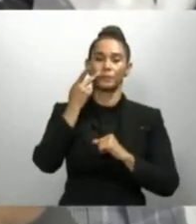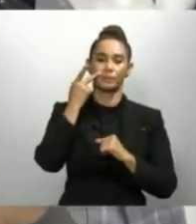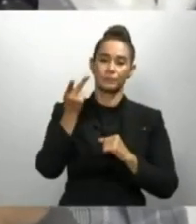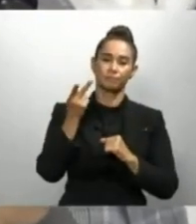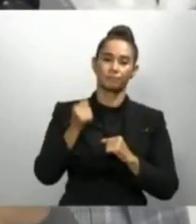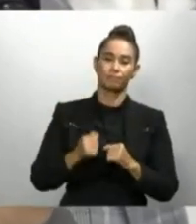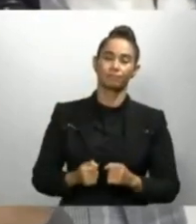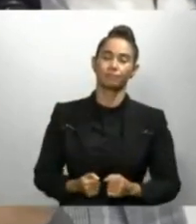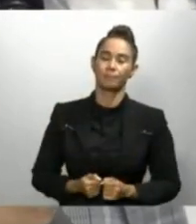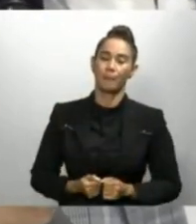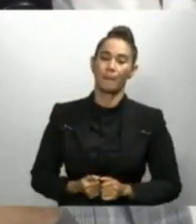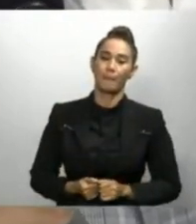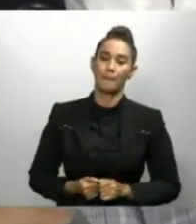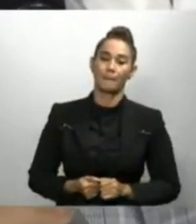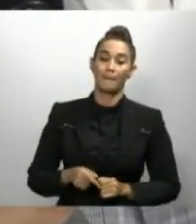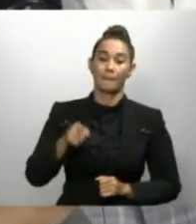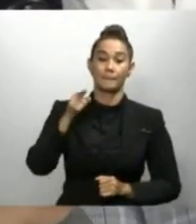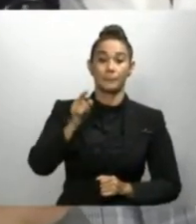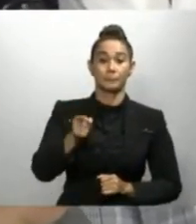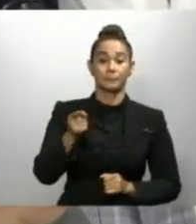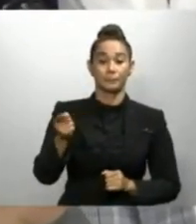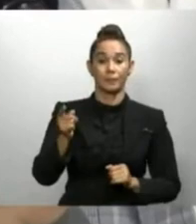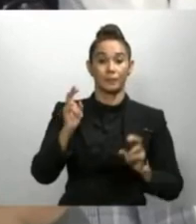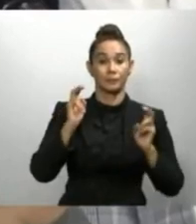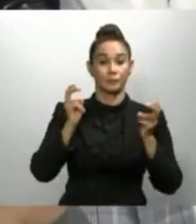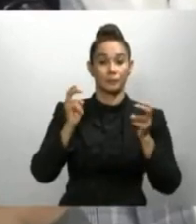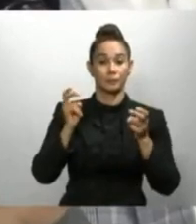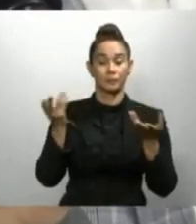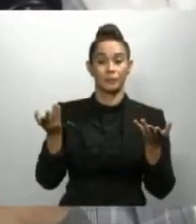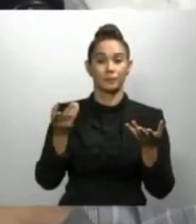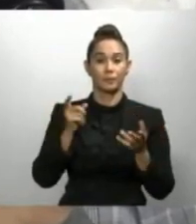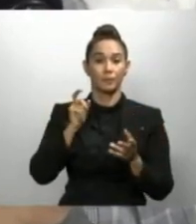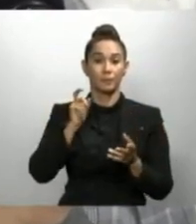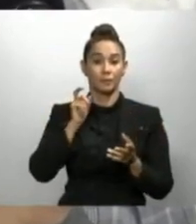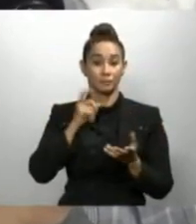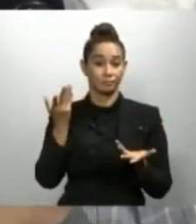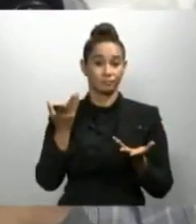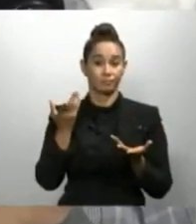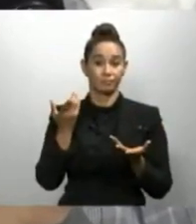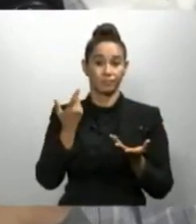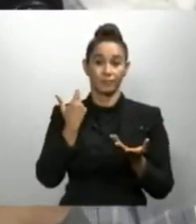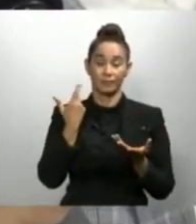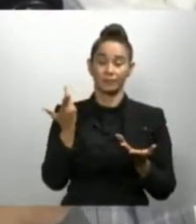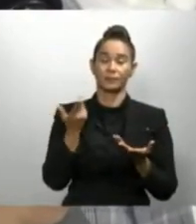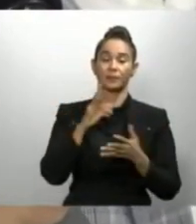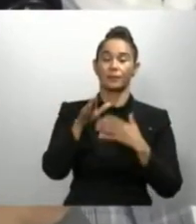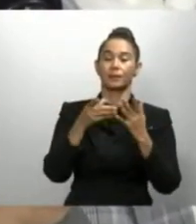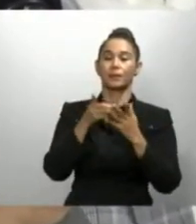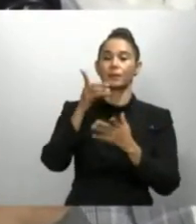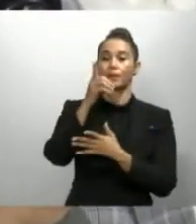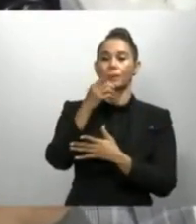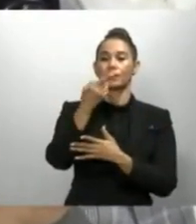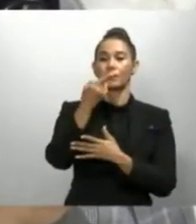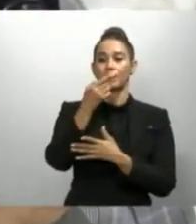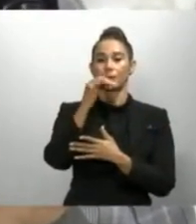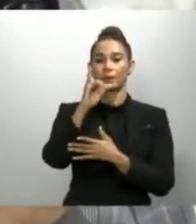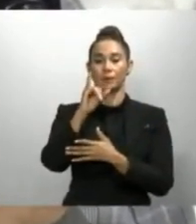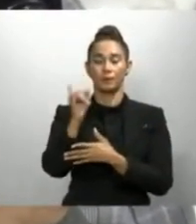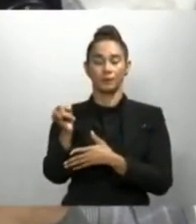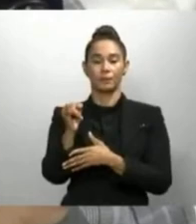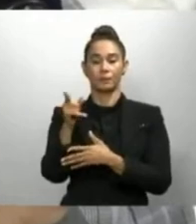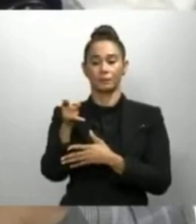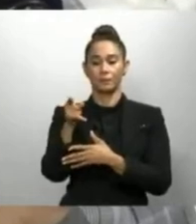esto es un hecho reciente y por lo tanto la Dirección General de Impuestos Internos en materia